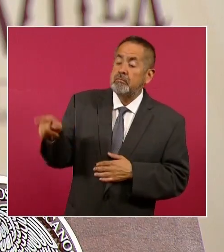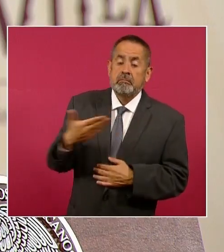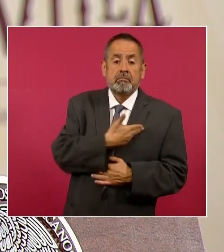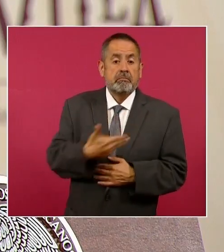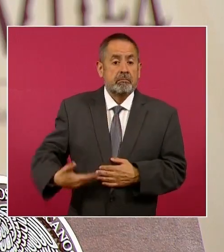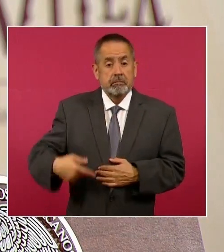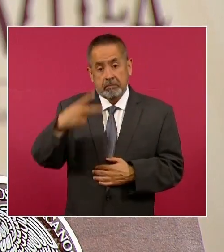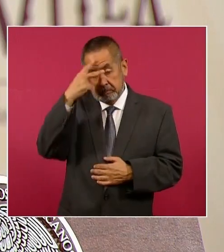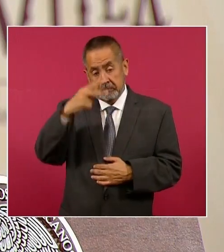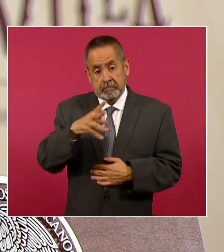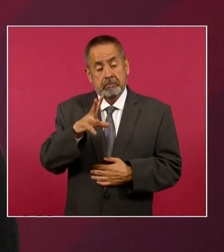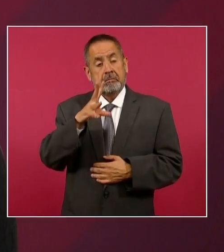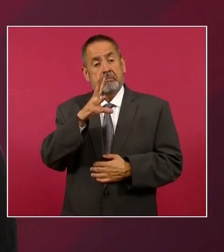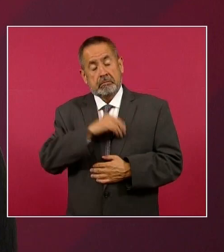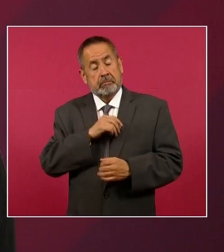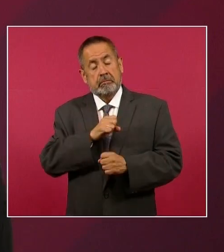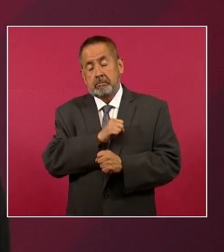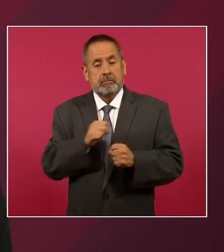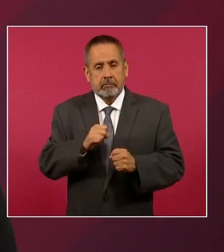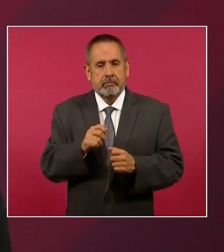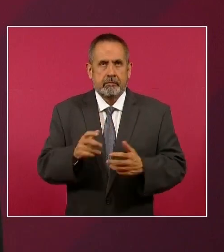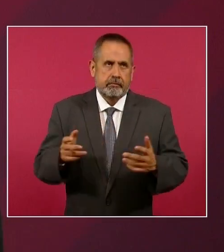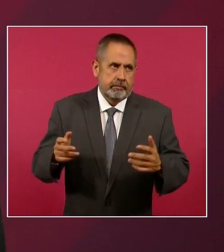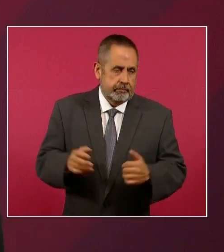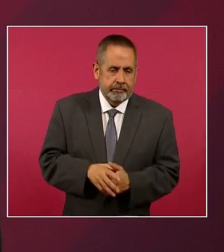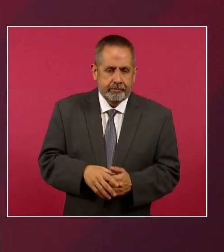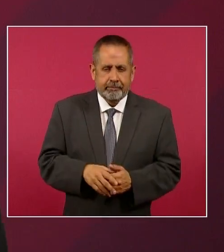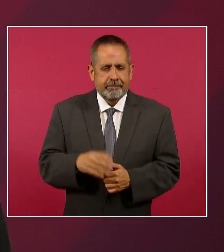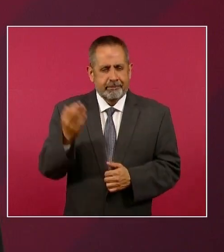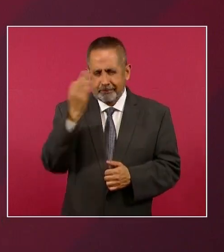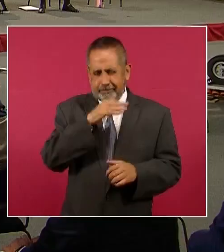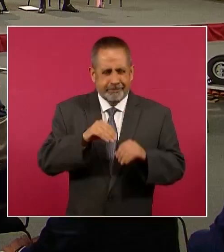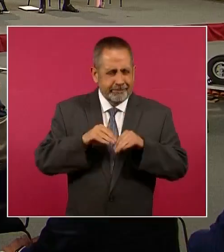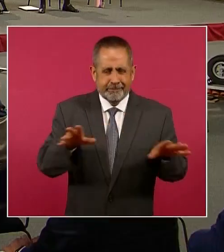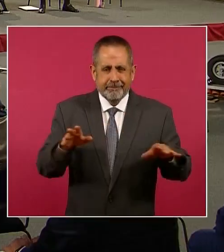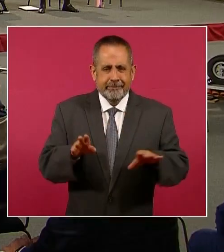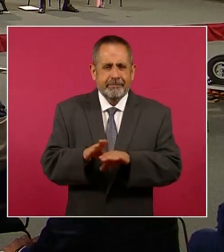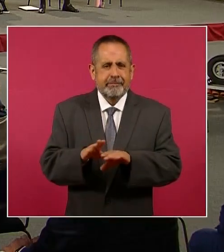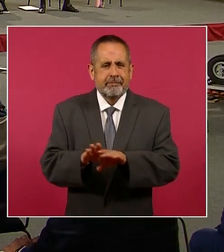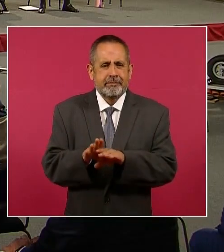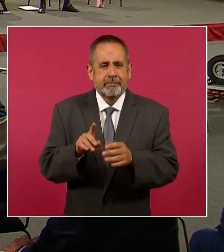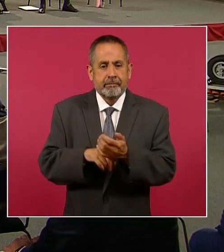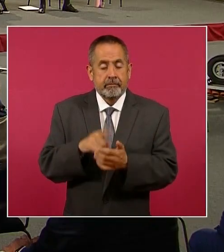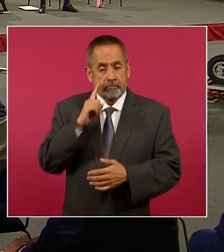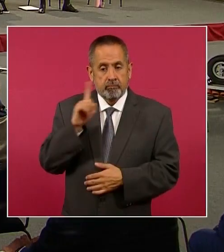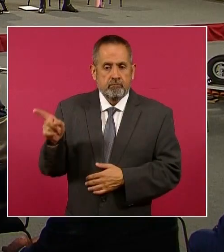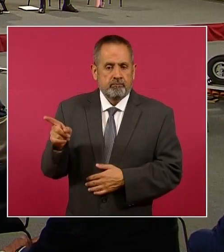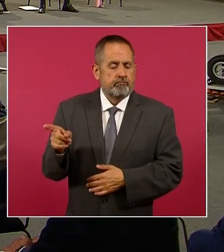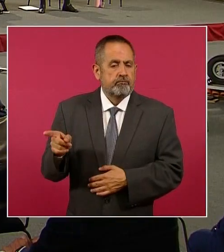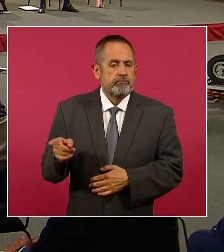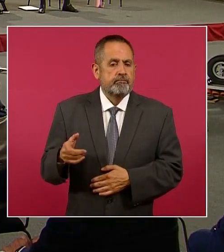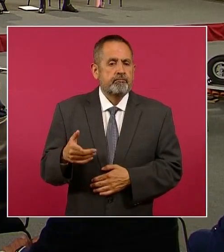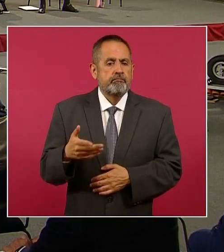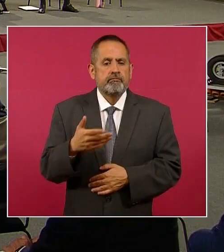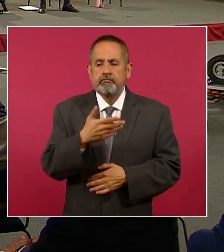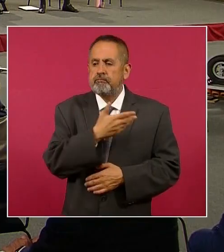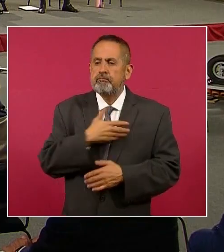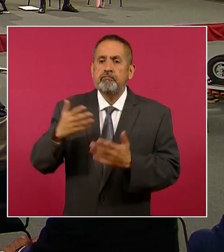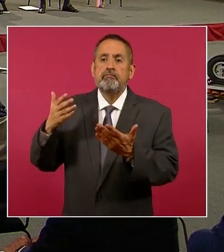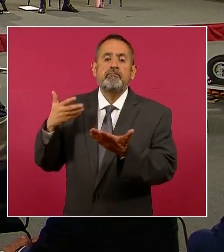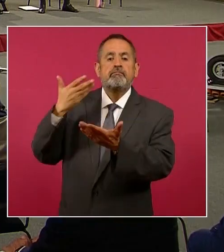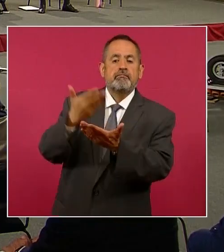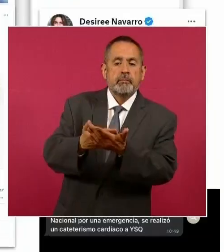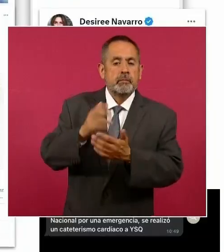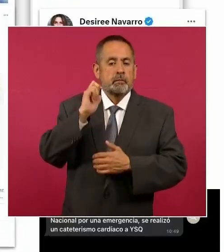infarto. La falsedad de la información se pudo comprobar horas después, cuando el Ejecutivo Federal arribó a Ciudad Juárez,